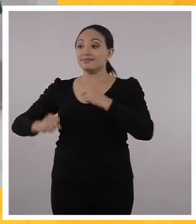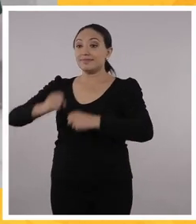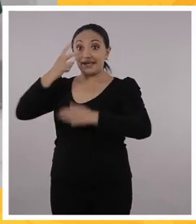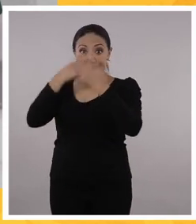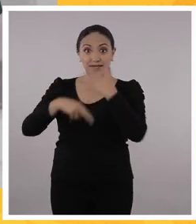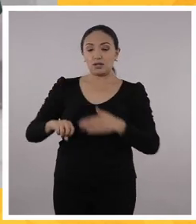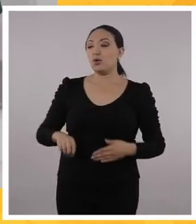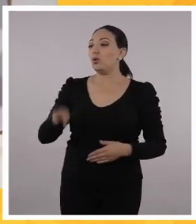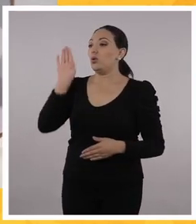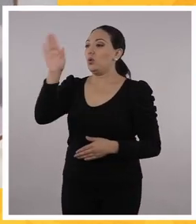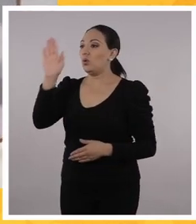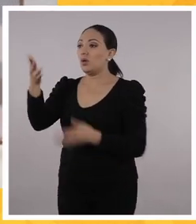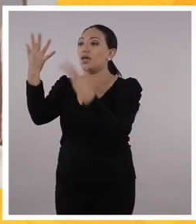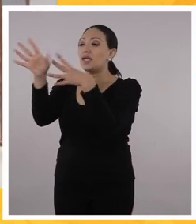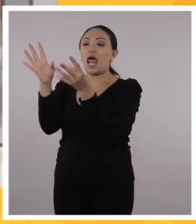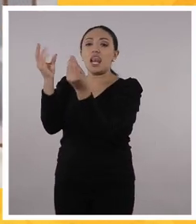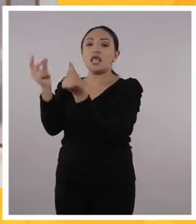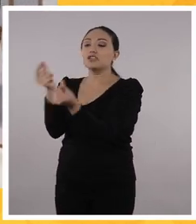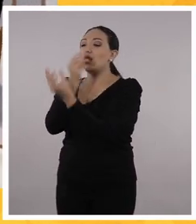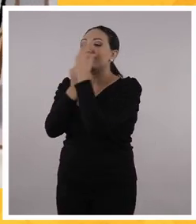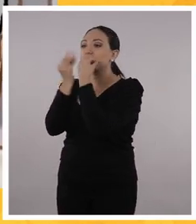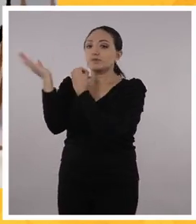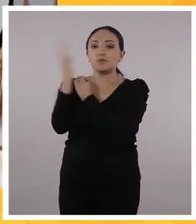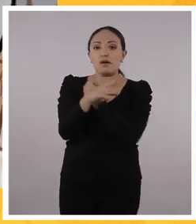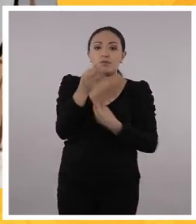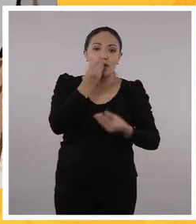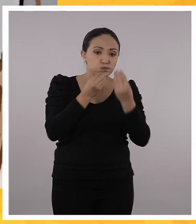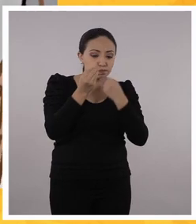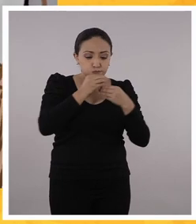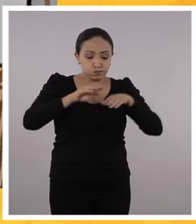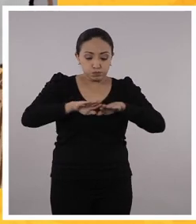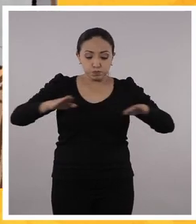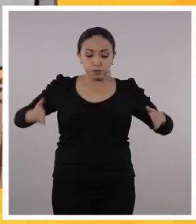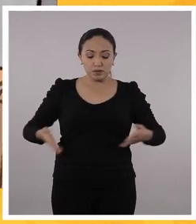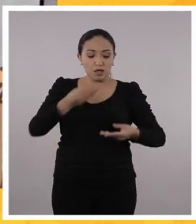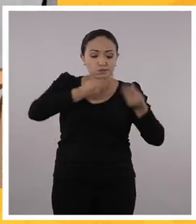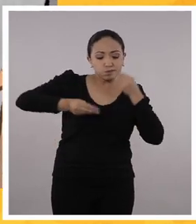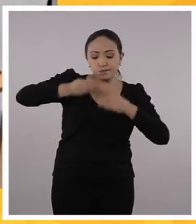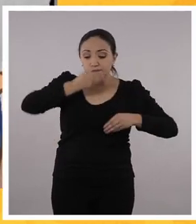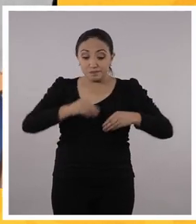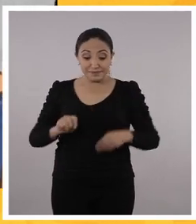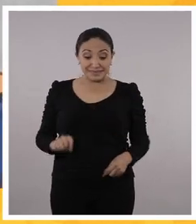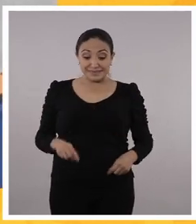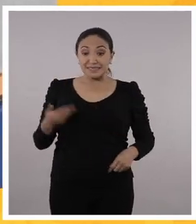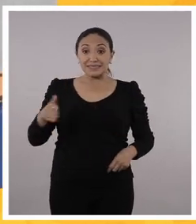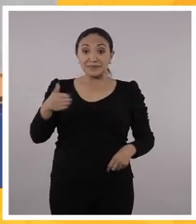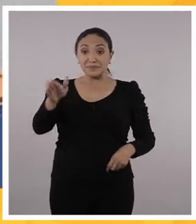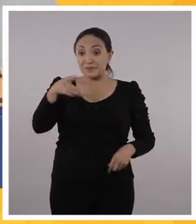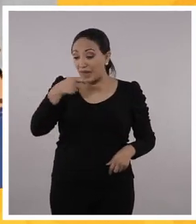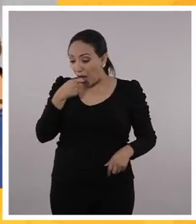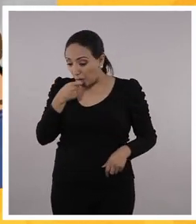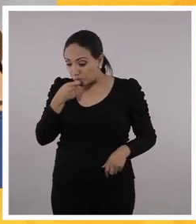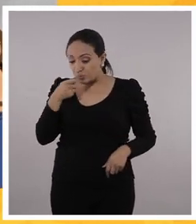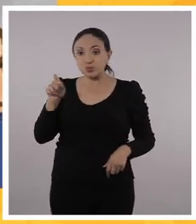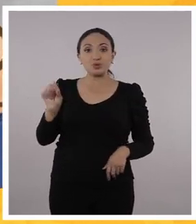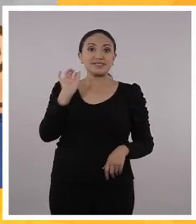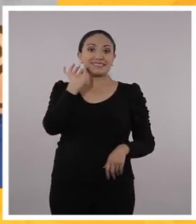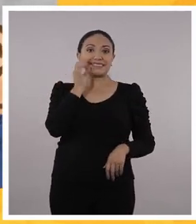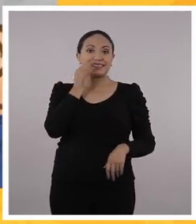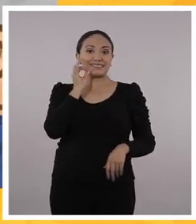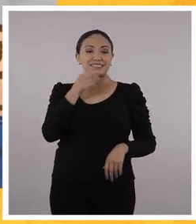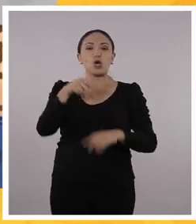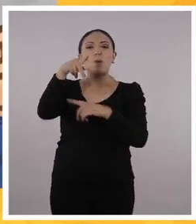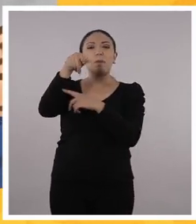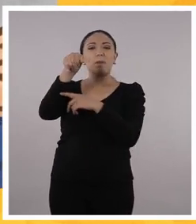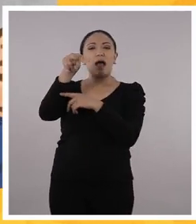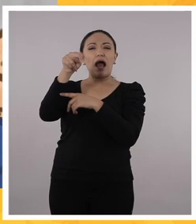comida estaba lista. Todos se morían de hambre, así que fueron rápido a la mesa. ¡Qué rico se ve el pandado! A Peche le encantaba el